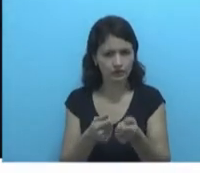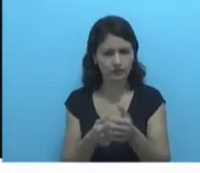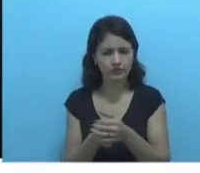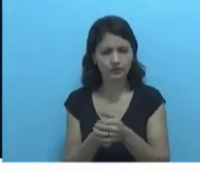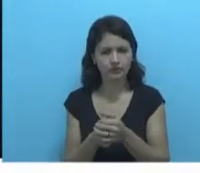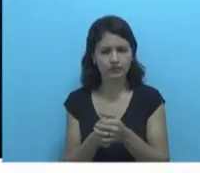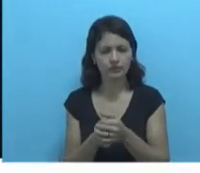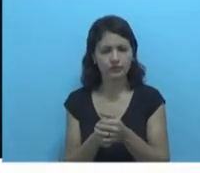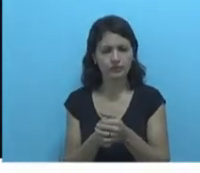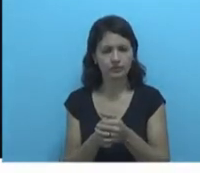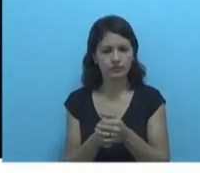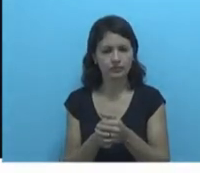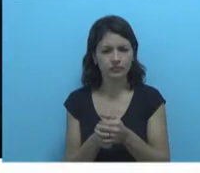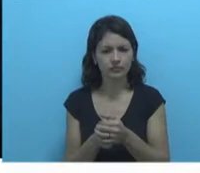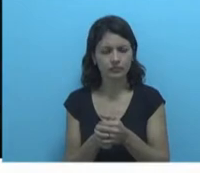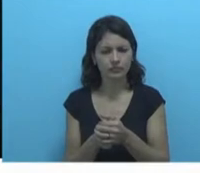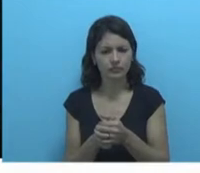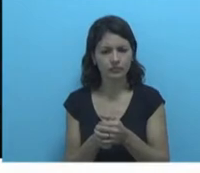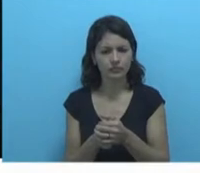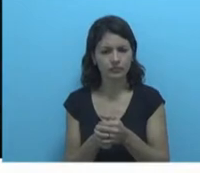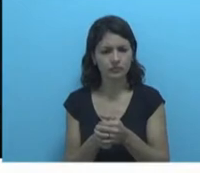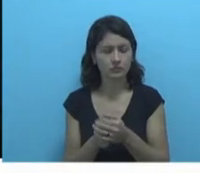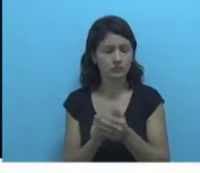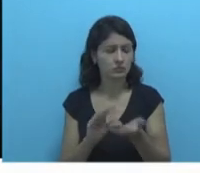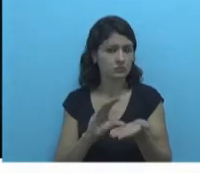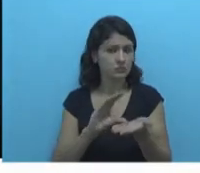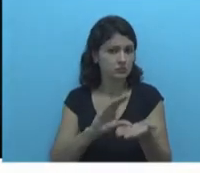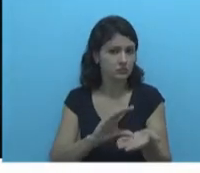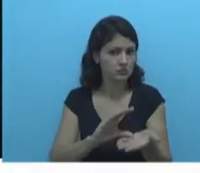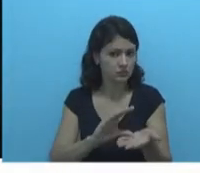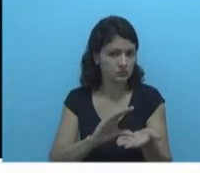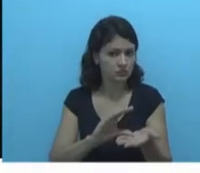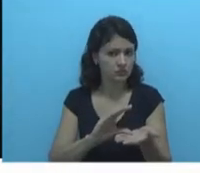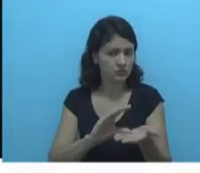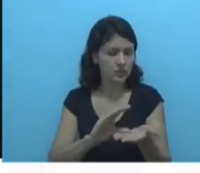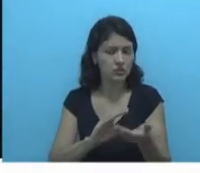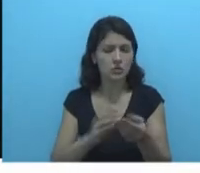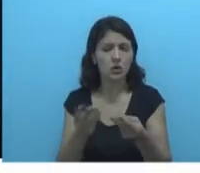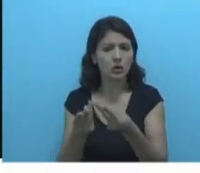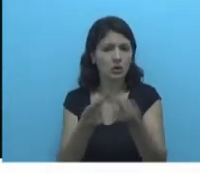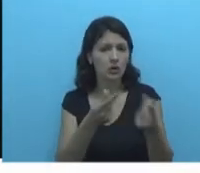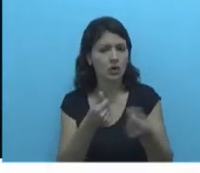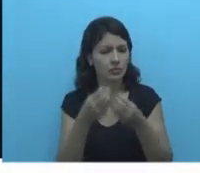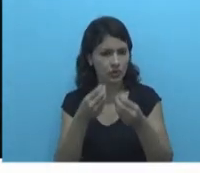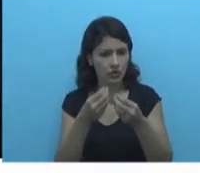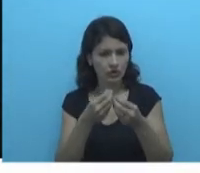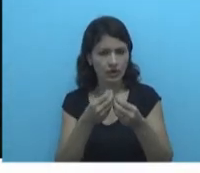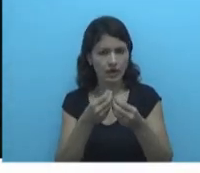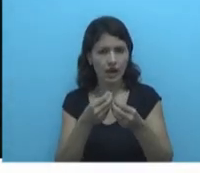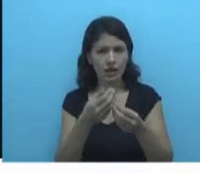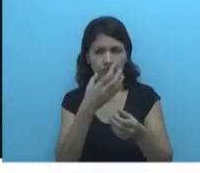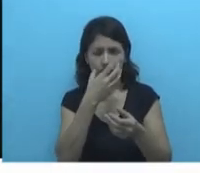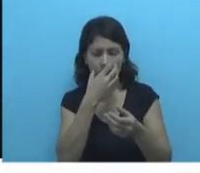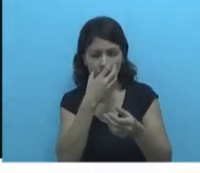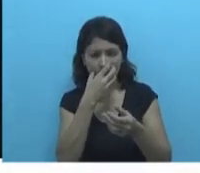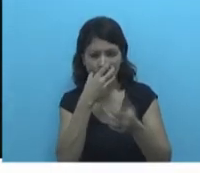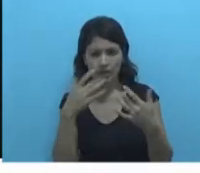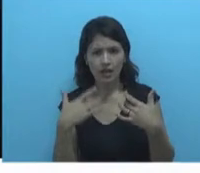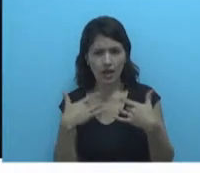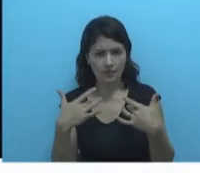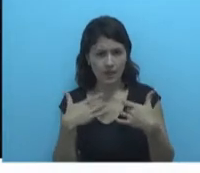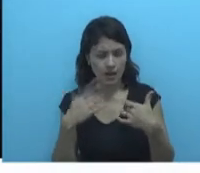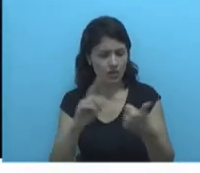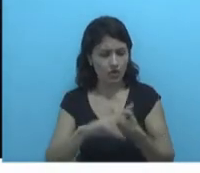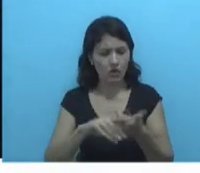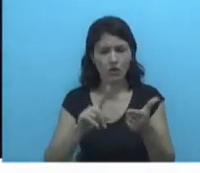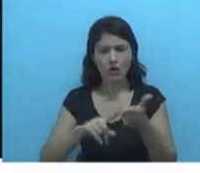Con eso se invirtió, por supuesto, en respiradores, en ventiladores, en camas,